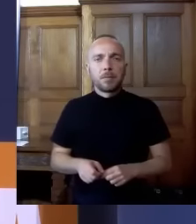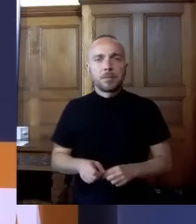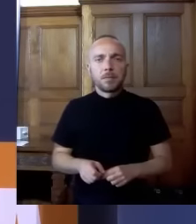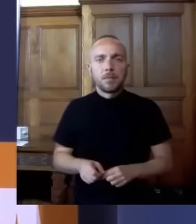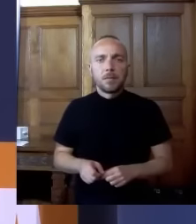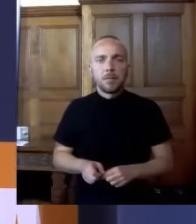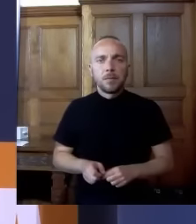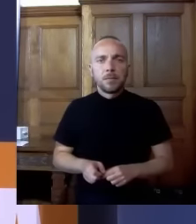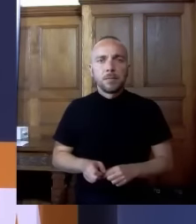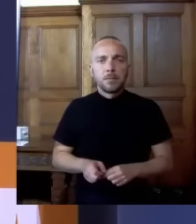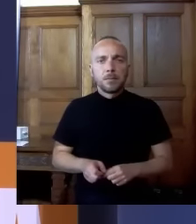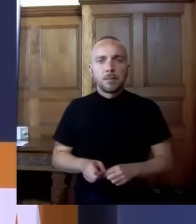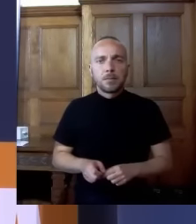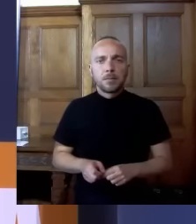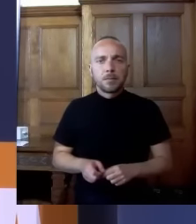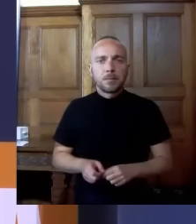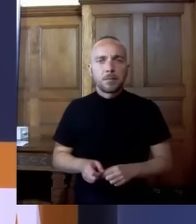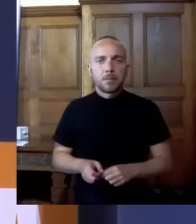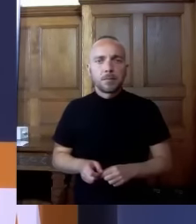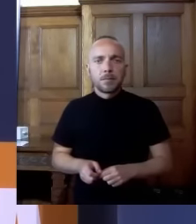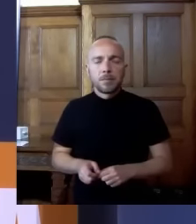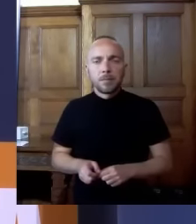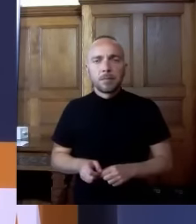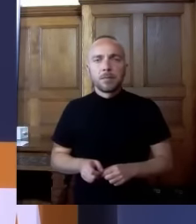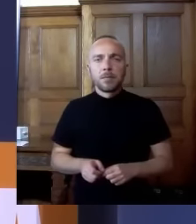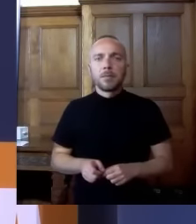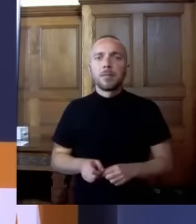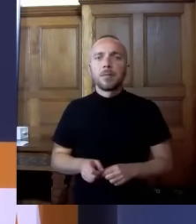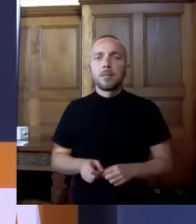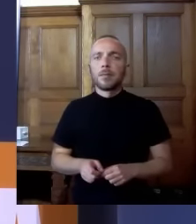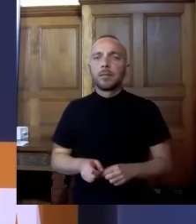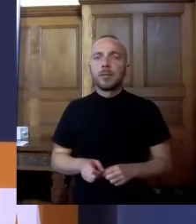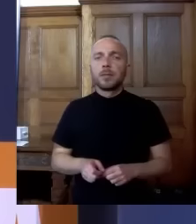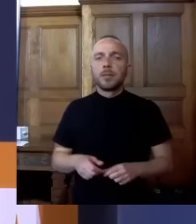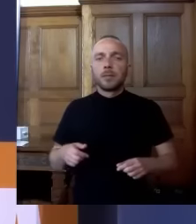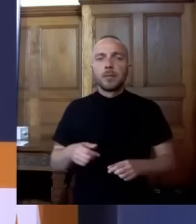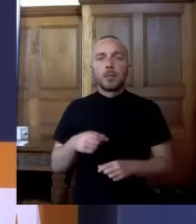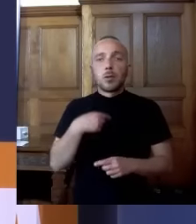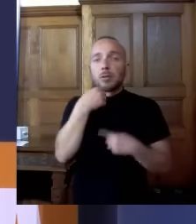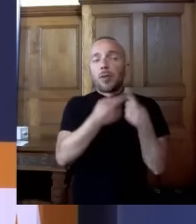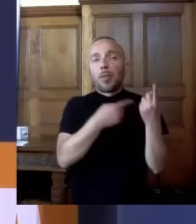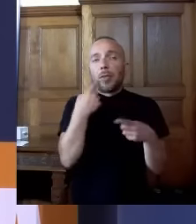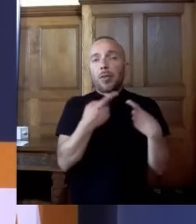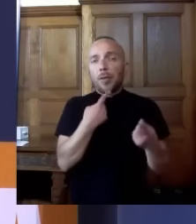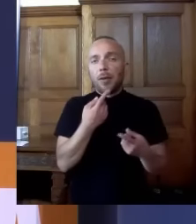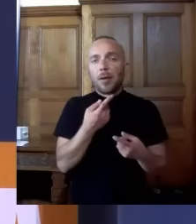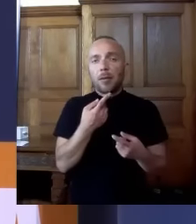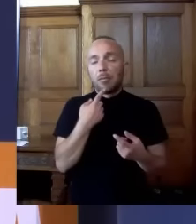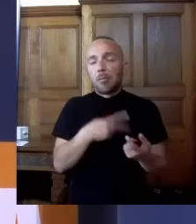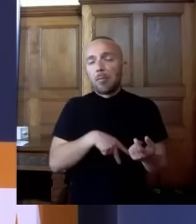kontur eta e e zaila ez ahoz esa